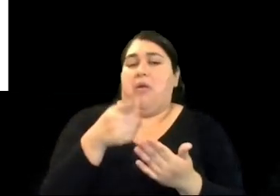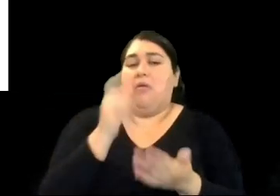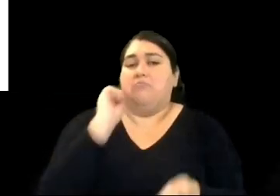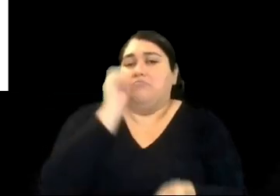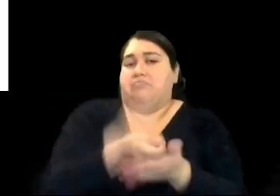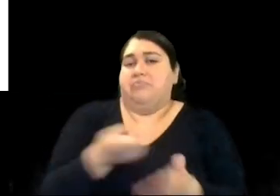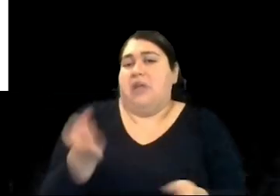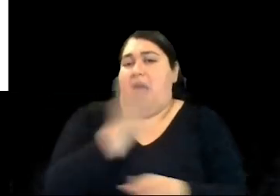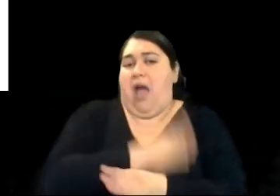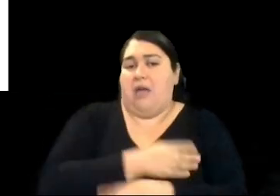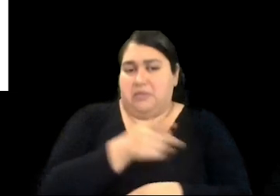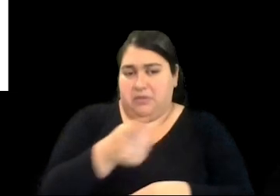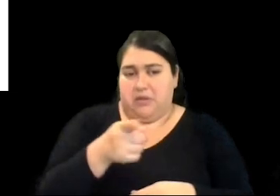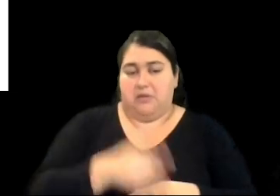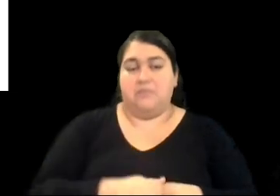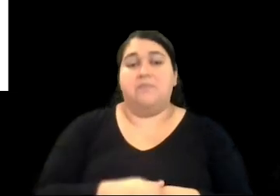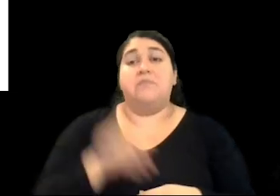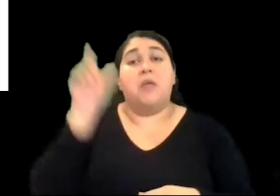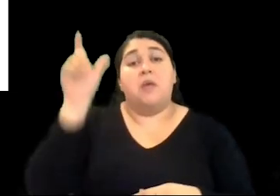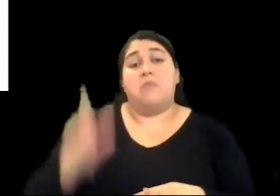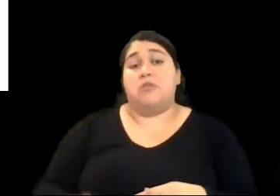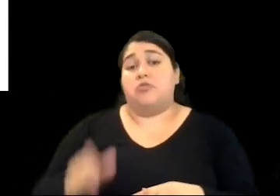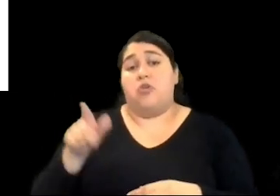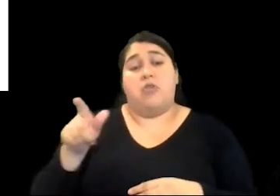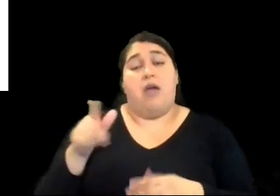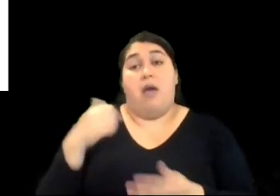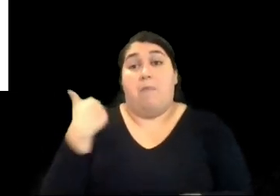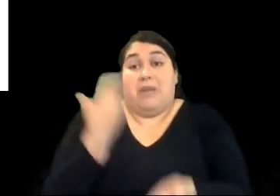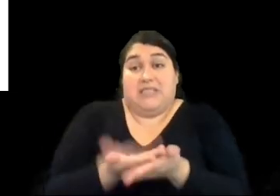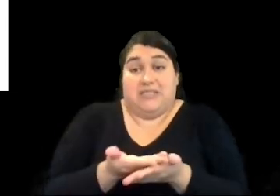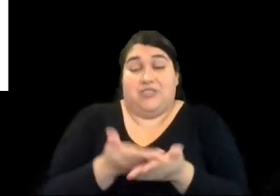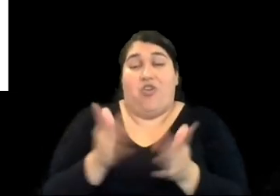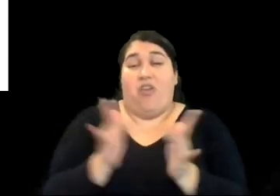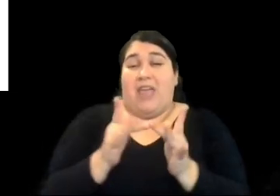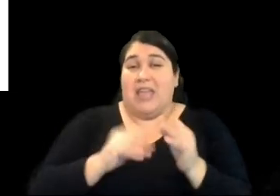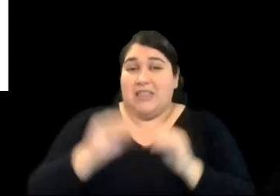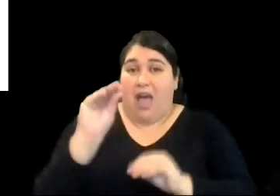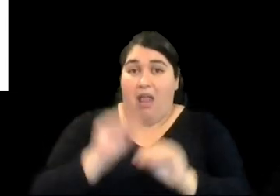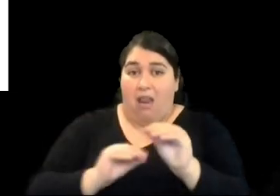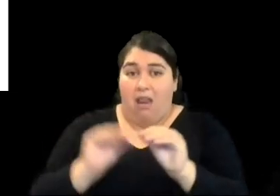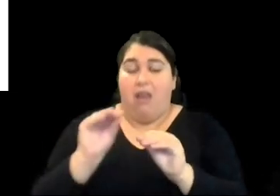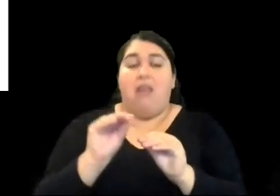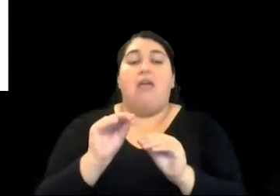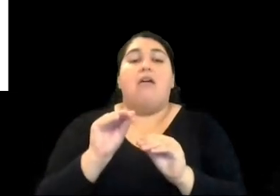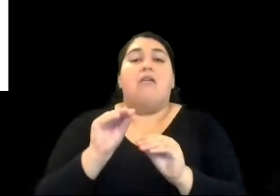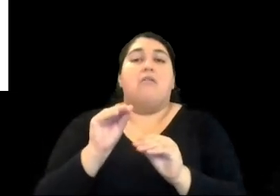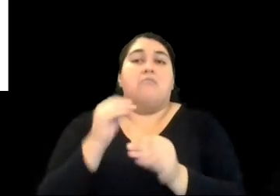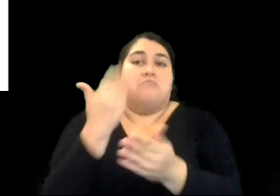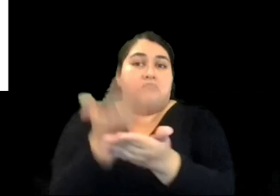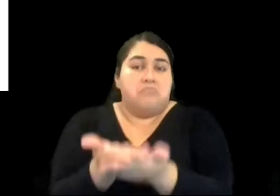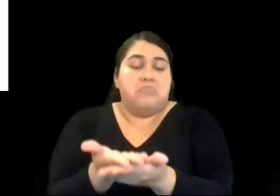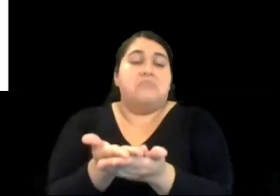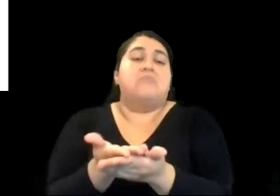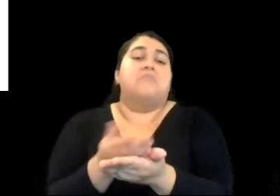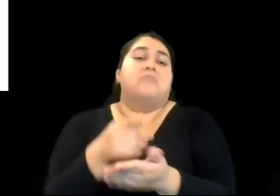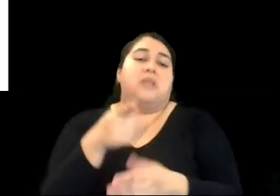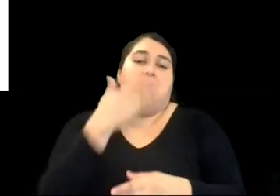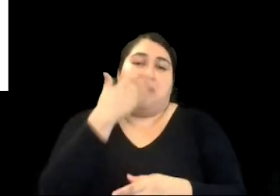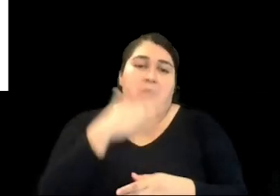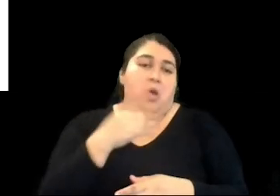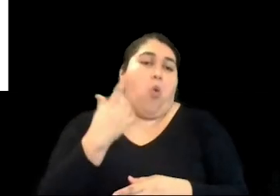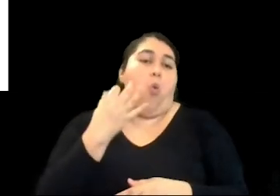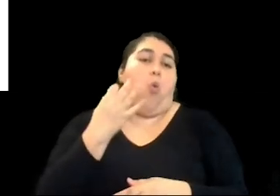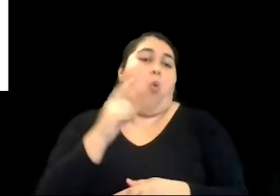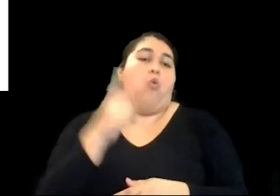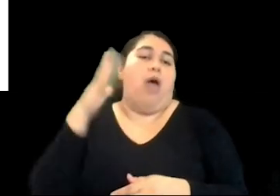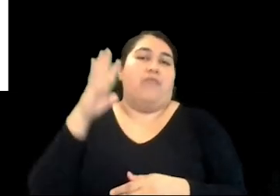el contribuyente a través de las presentaciones digitales al organismo y se puede realizar por única vez, siempre